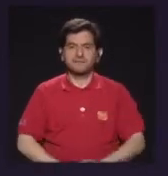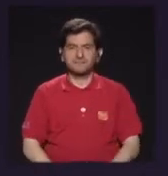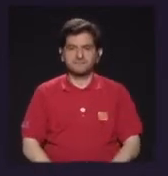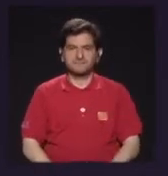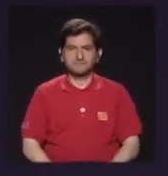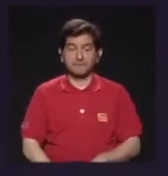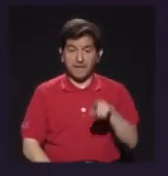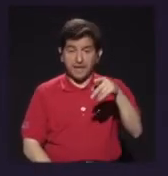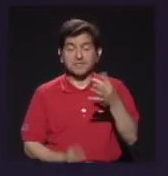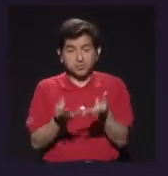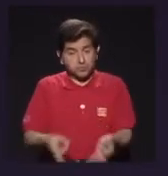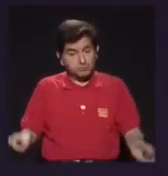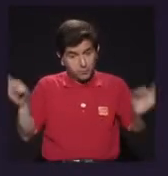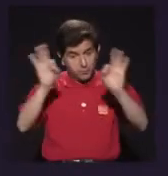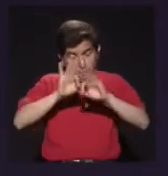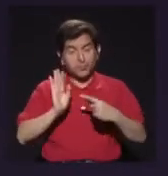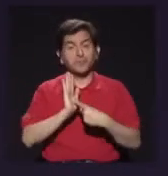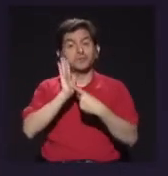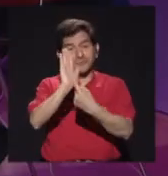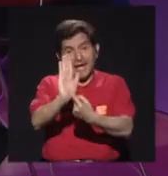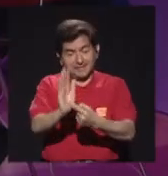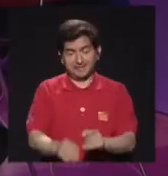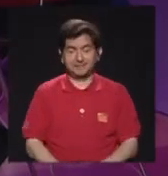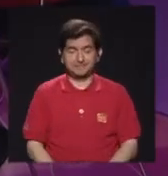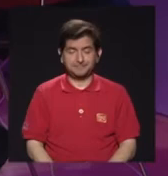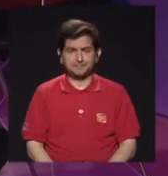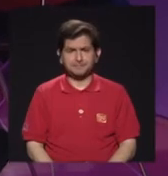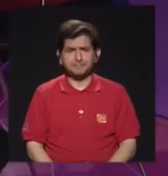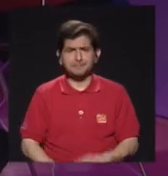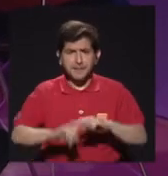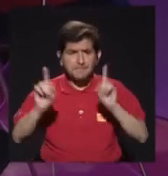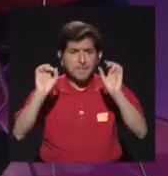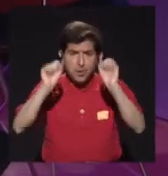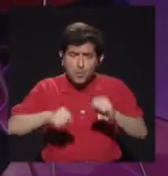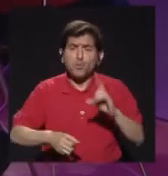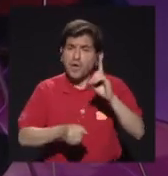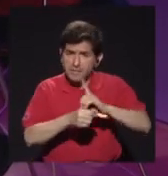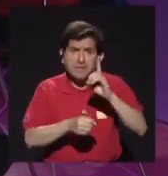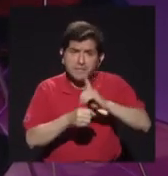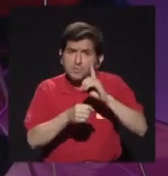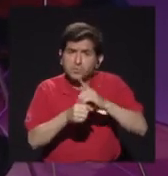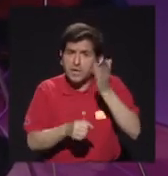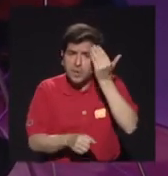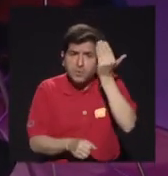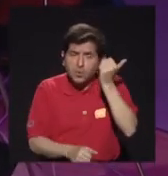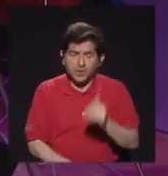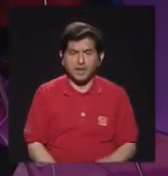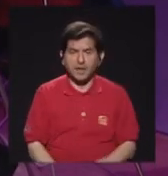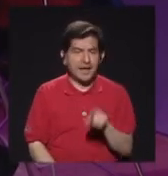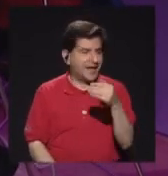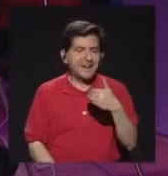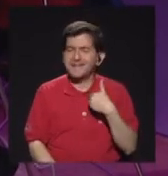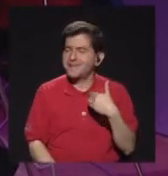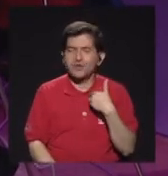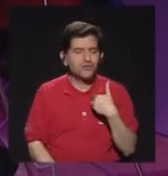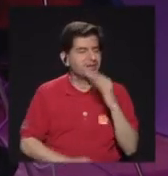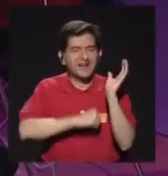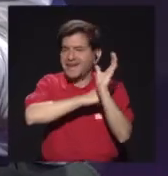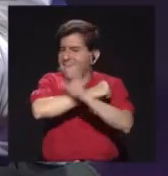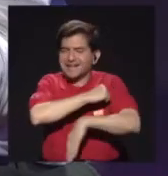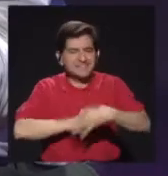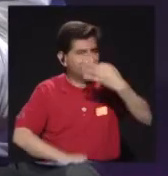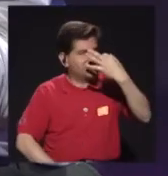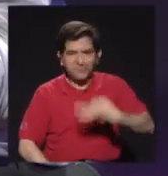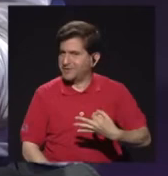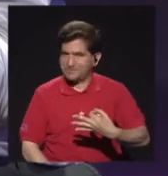eso creo que es importante puntualizar lo para no pero él puede ser diputado porque no tuvo ninguna sentencia en firme